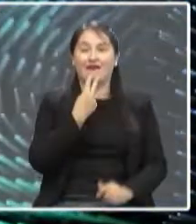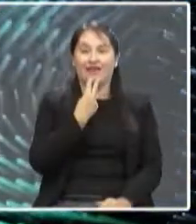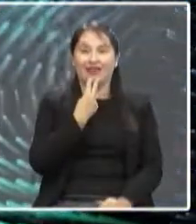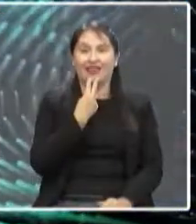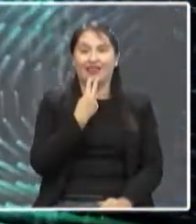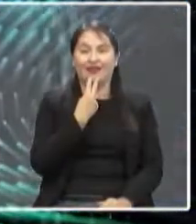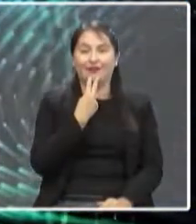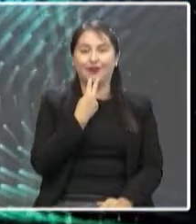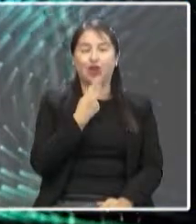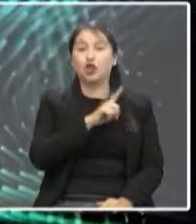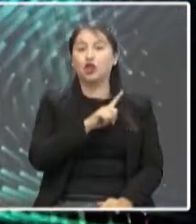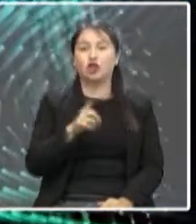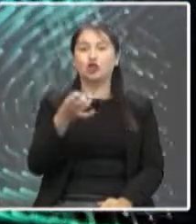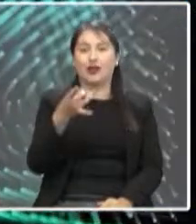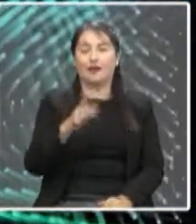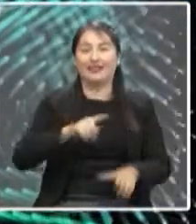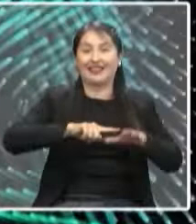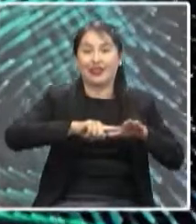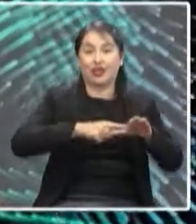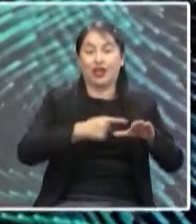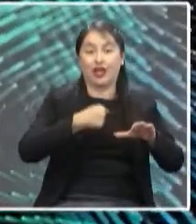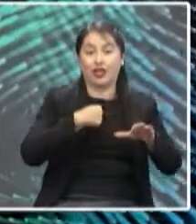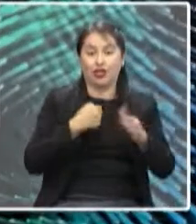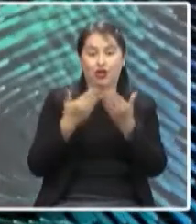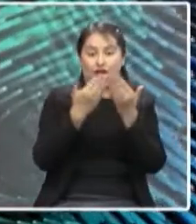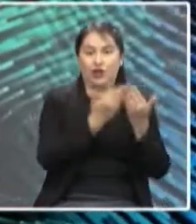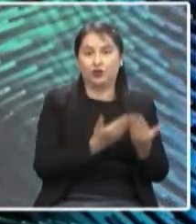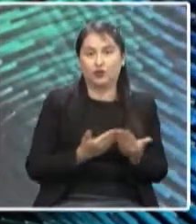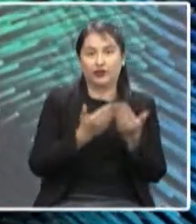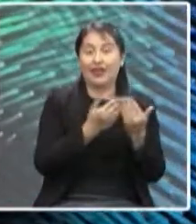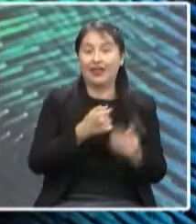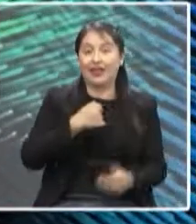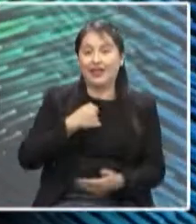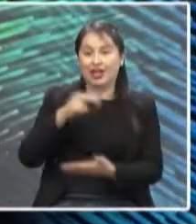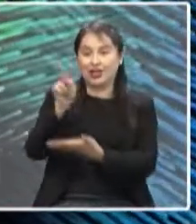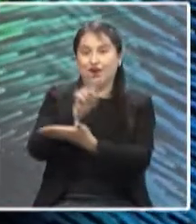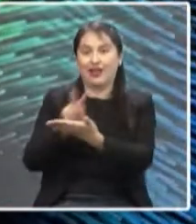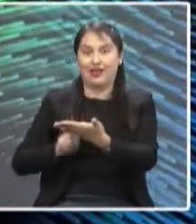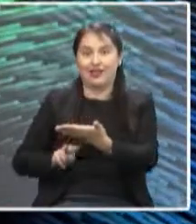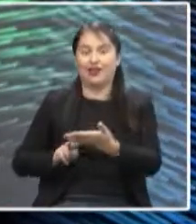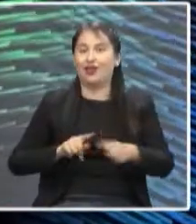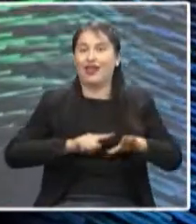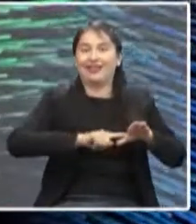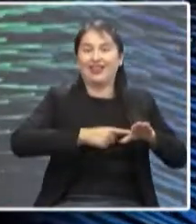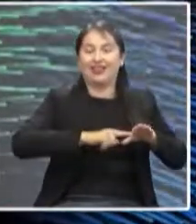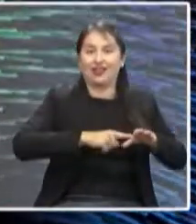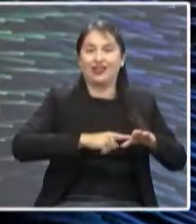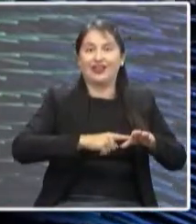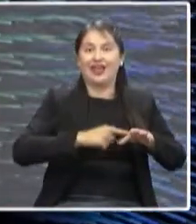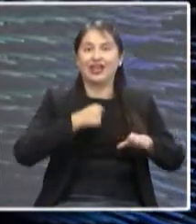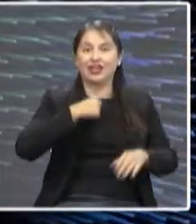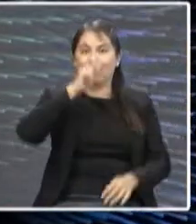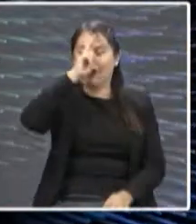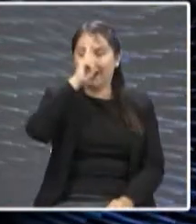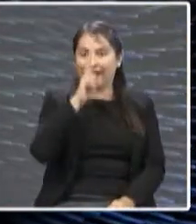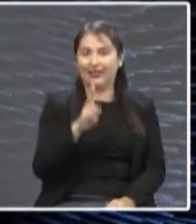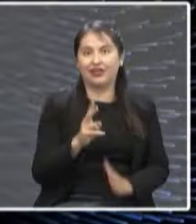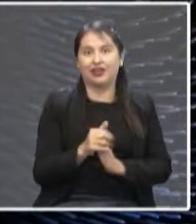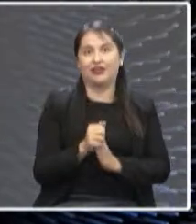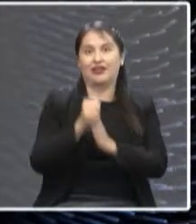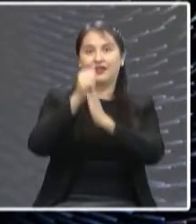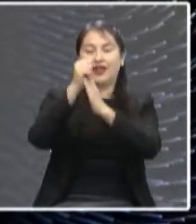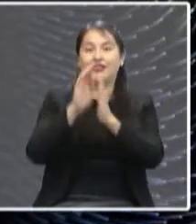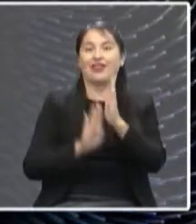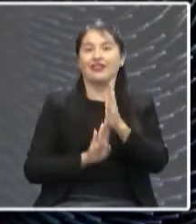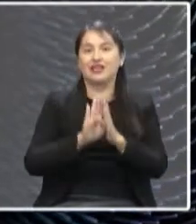sobre tecnología que yo he estudiado y que yo he leído, sino tecnología que yo he tenido el honor de liderar y de desarrollar